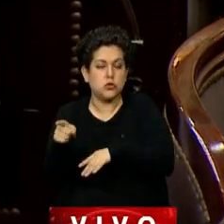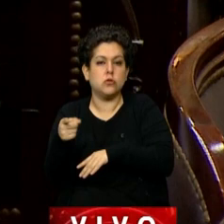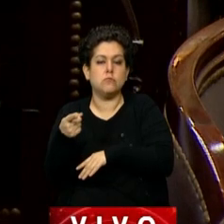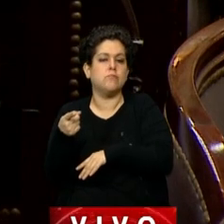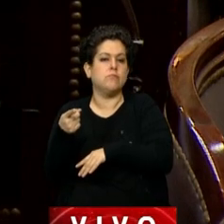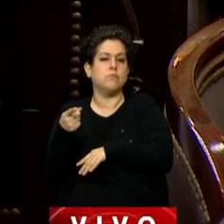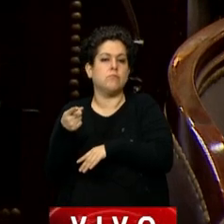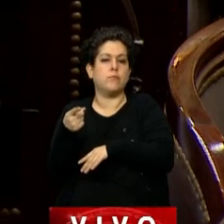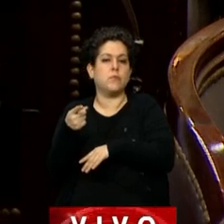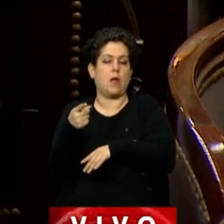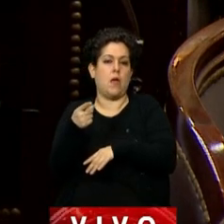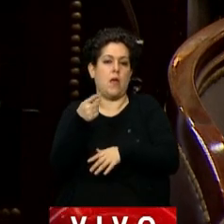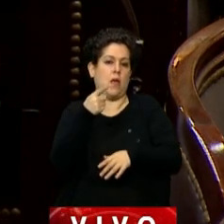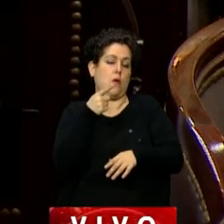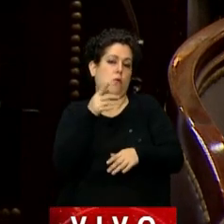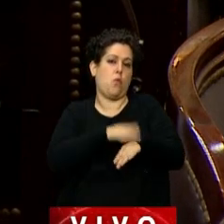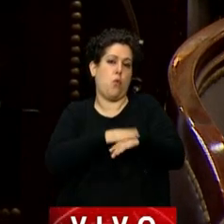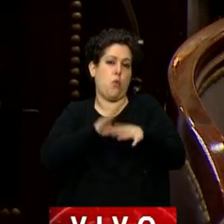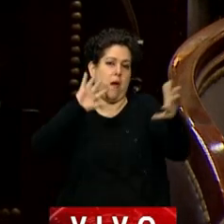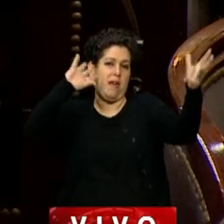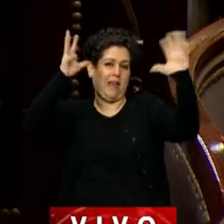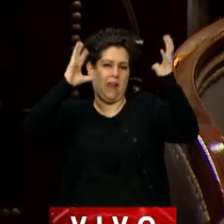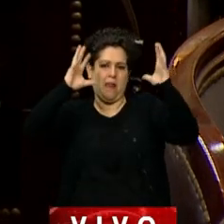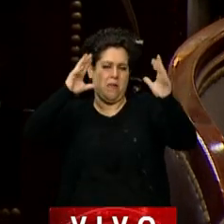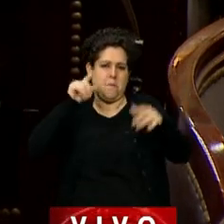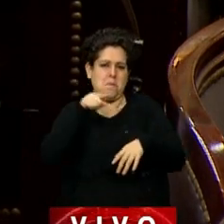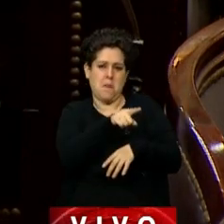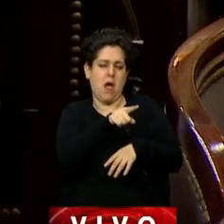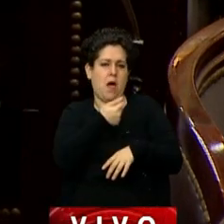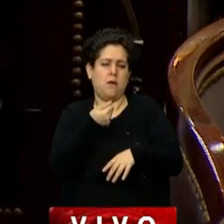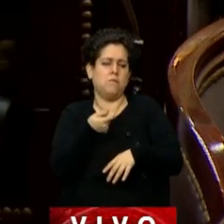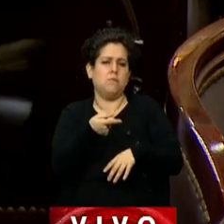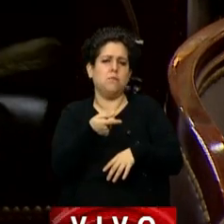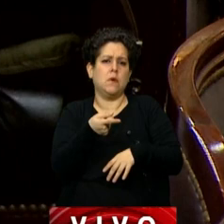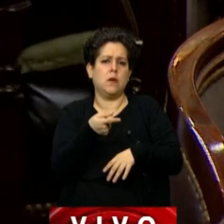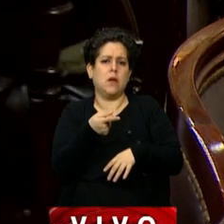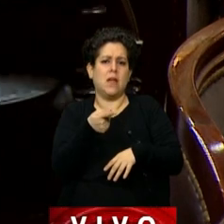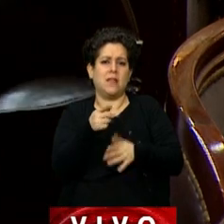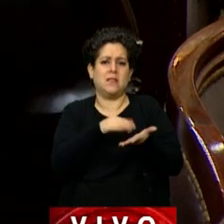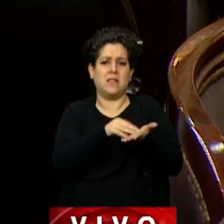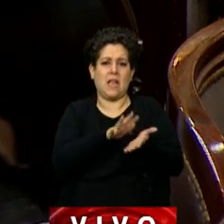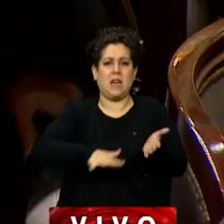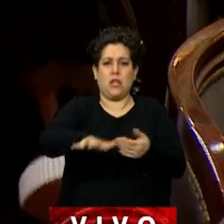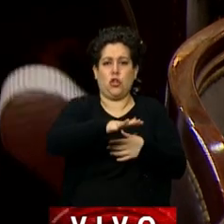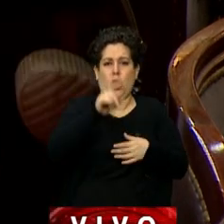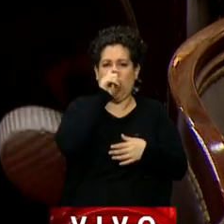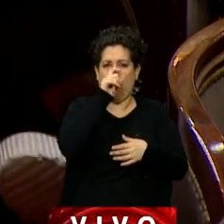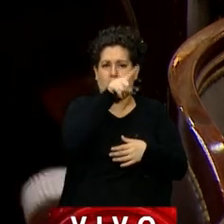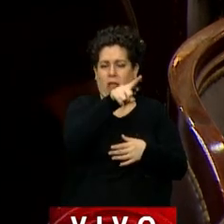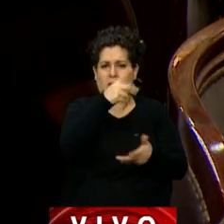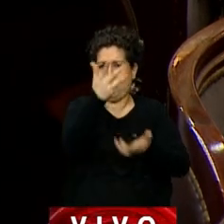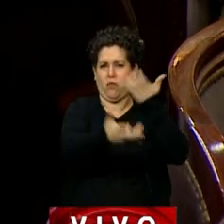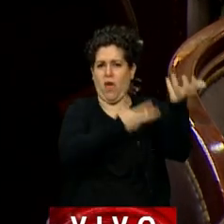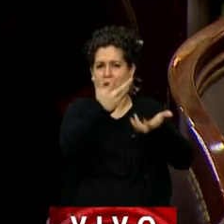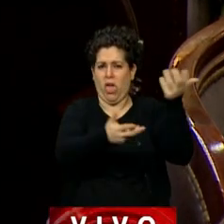cayeron bajo el incendio producto del cambio climático un sexto del territorio de la provincia de Corrientes, teníamos cosas